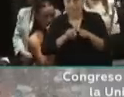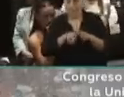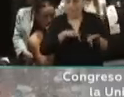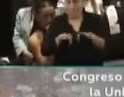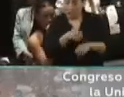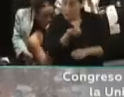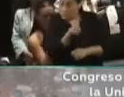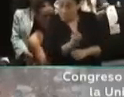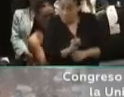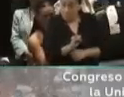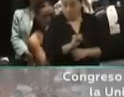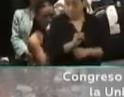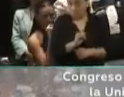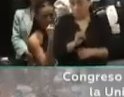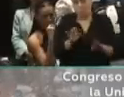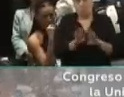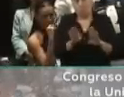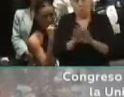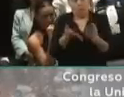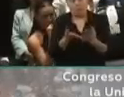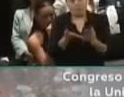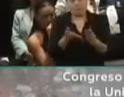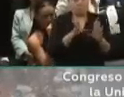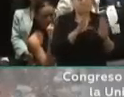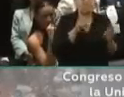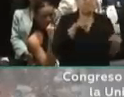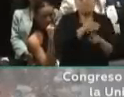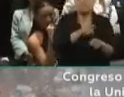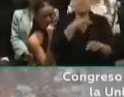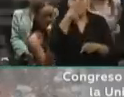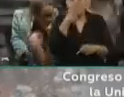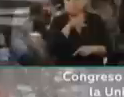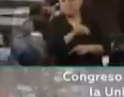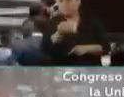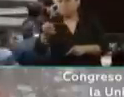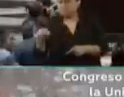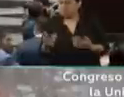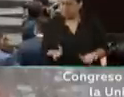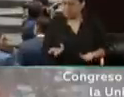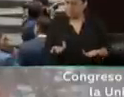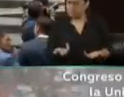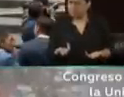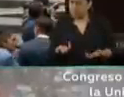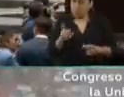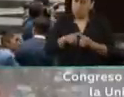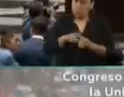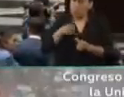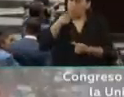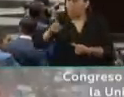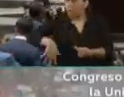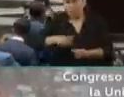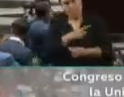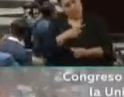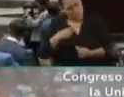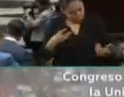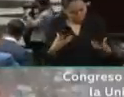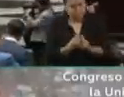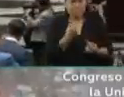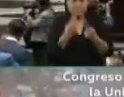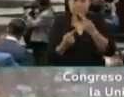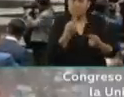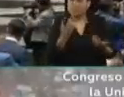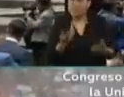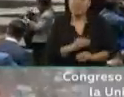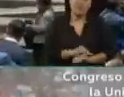legislativo queriendo callar las voces de la oposición. ¿Dónde está su voluntad al diálogo? Evidentemente